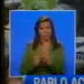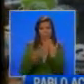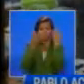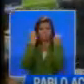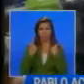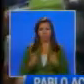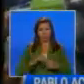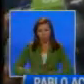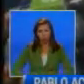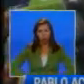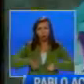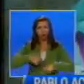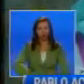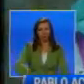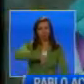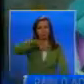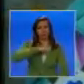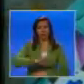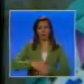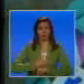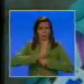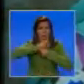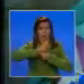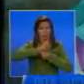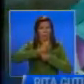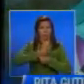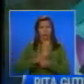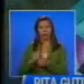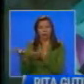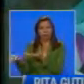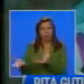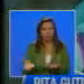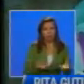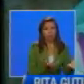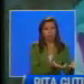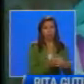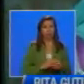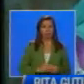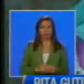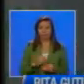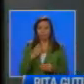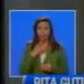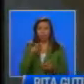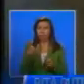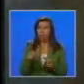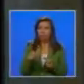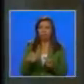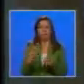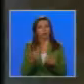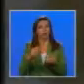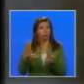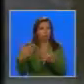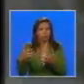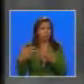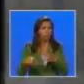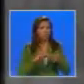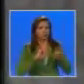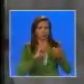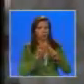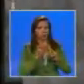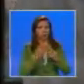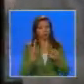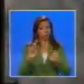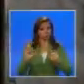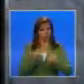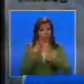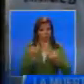protección personal por seguridad. Están en un lugar y ahí lo cogen y los comienzan a cambiarlos. Hasta que se conozcan los resultados de la autopsia,